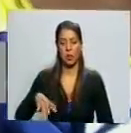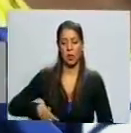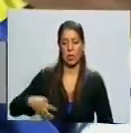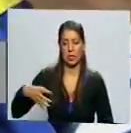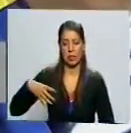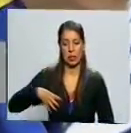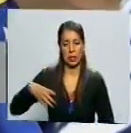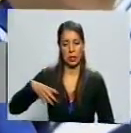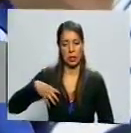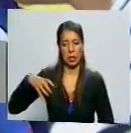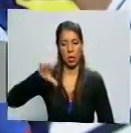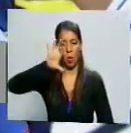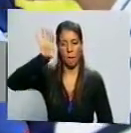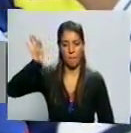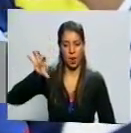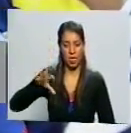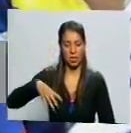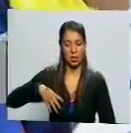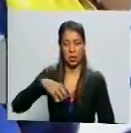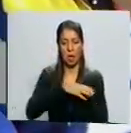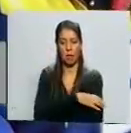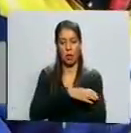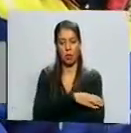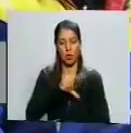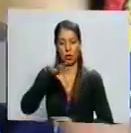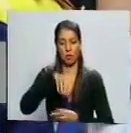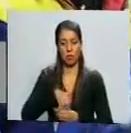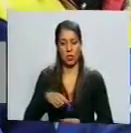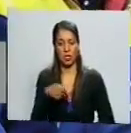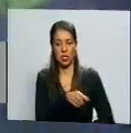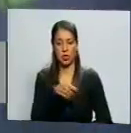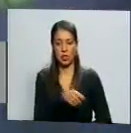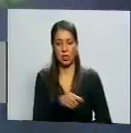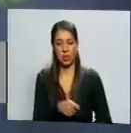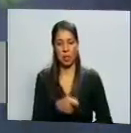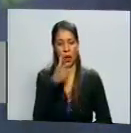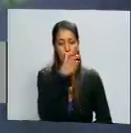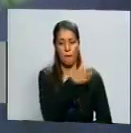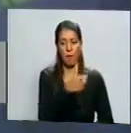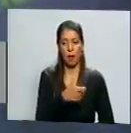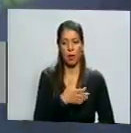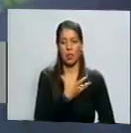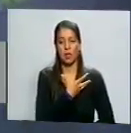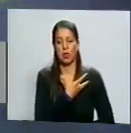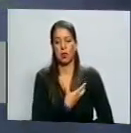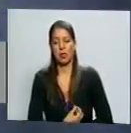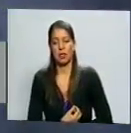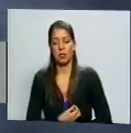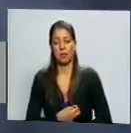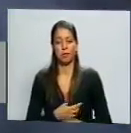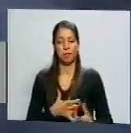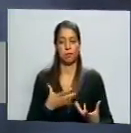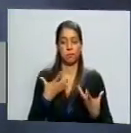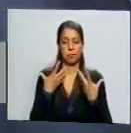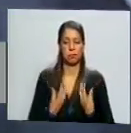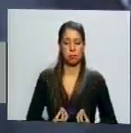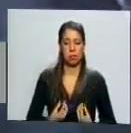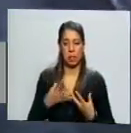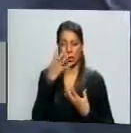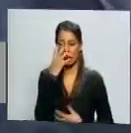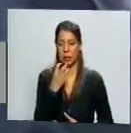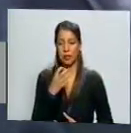fácticos mundiales, de la derecha nacional e internacional, de quebrar la voluntad, la fuerza, la moral revolucionaria.